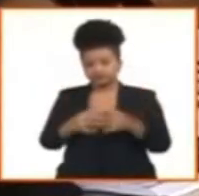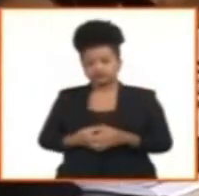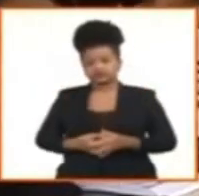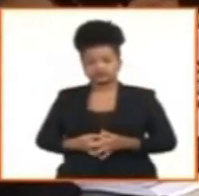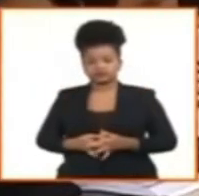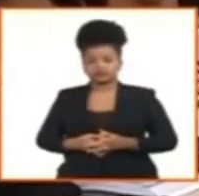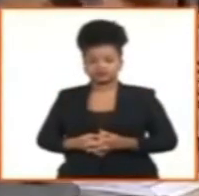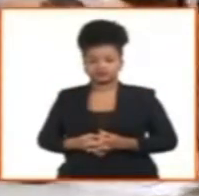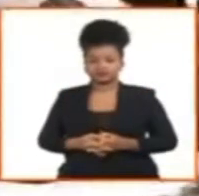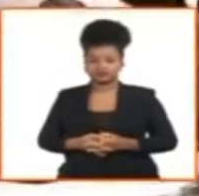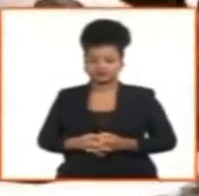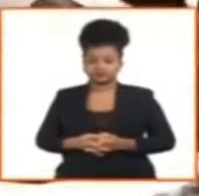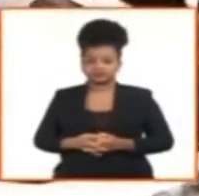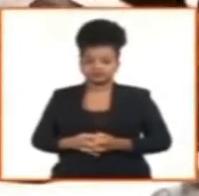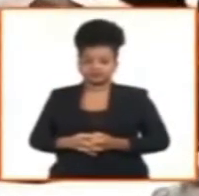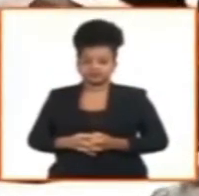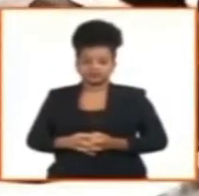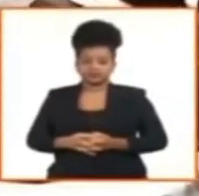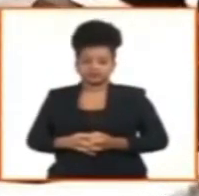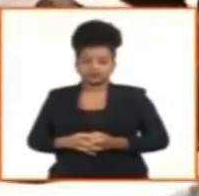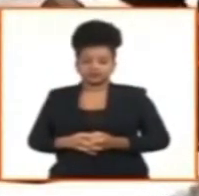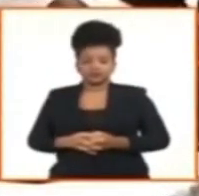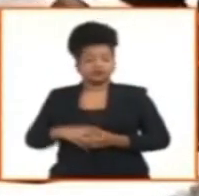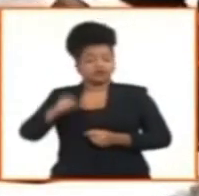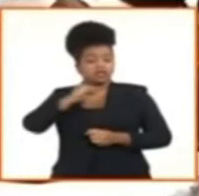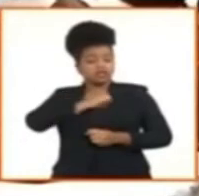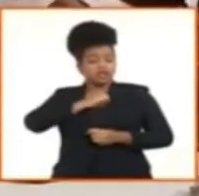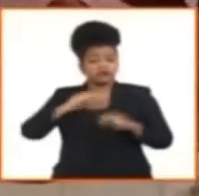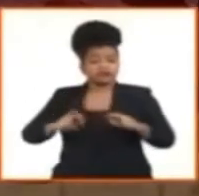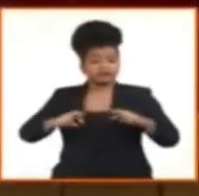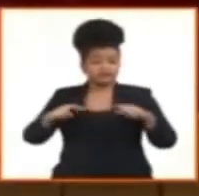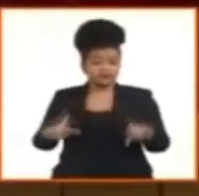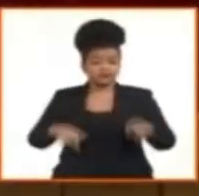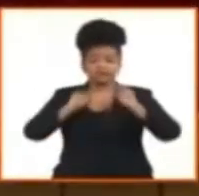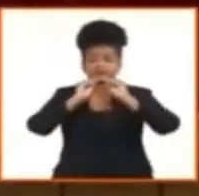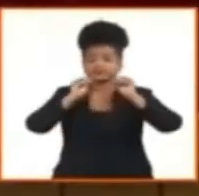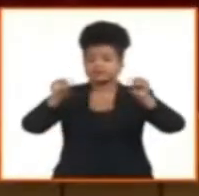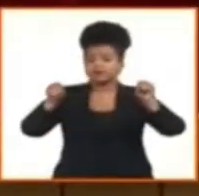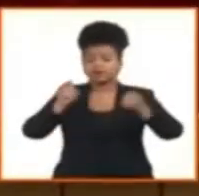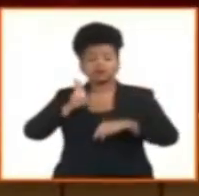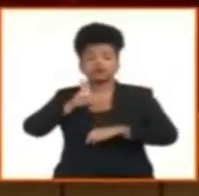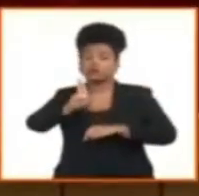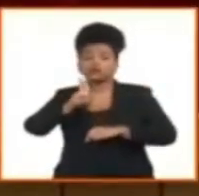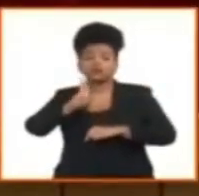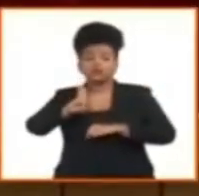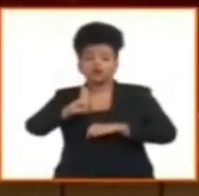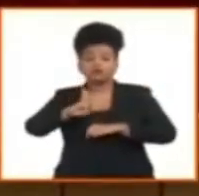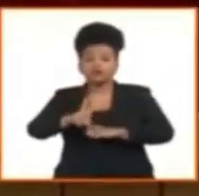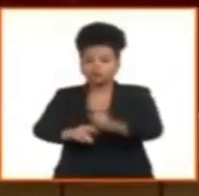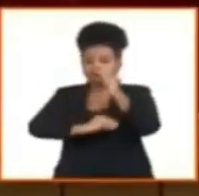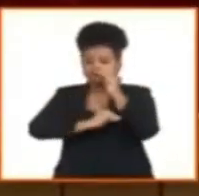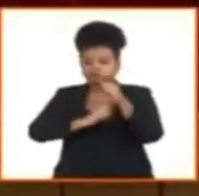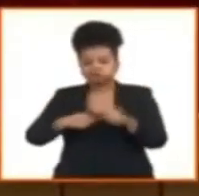Quiero repetir para ratificar el llamado a que urge consolidar nuestra mayor fortaleza, la